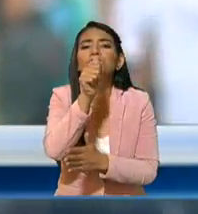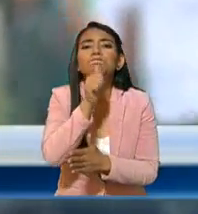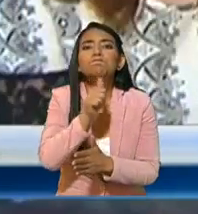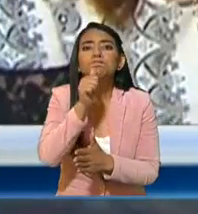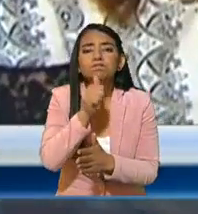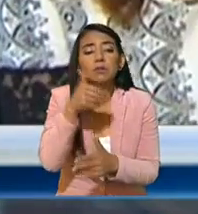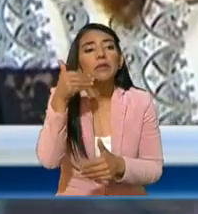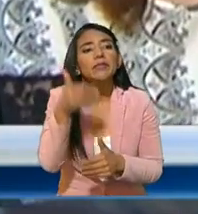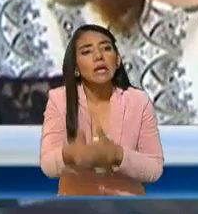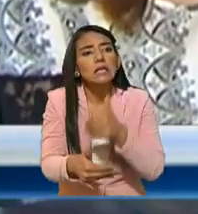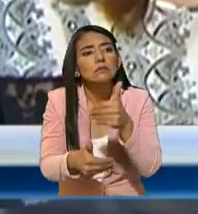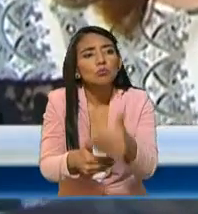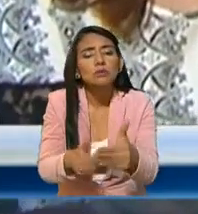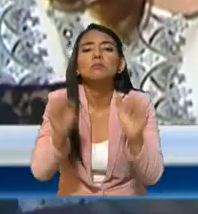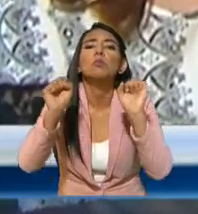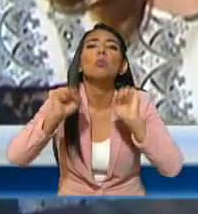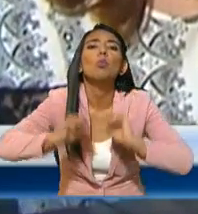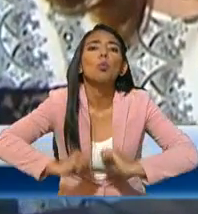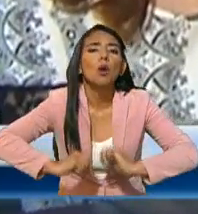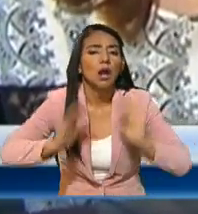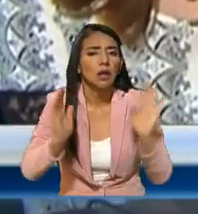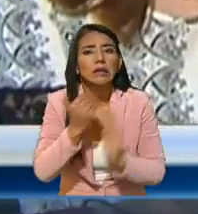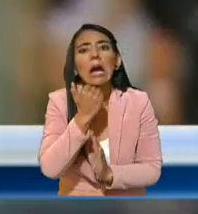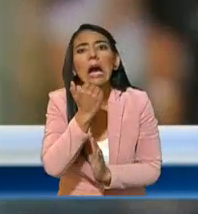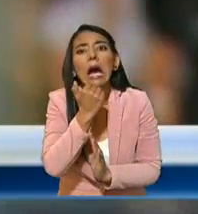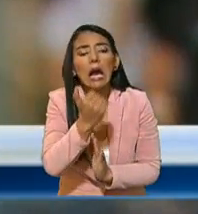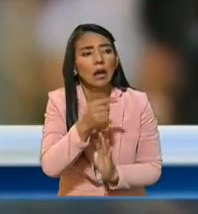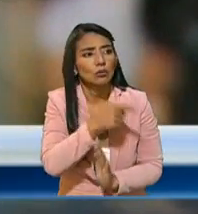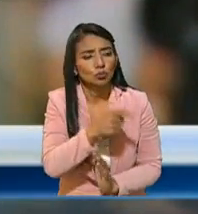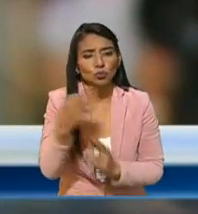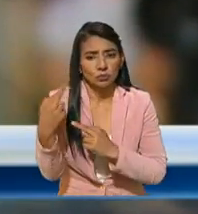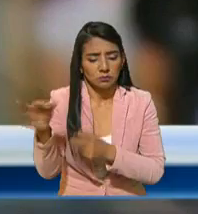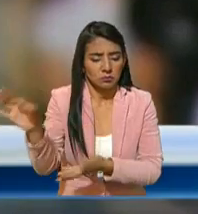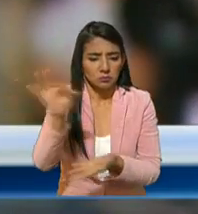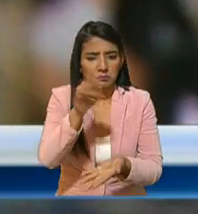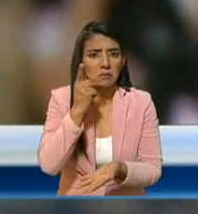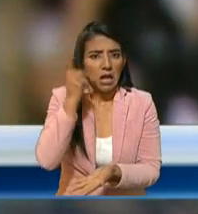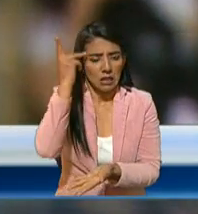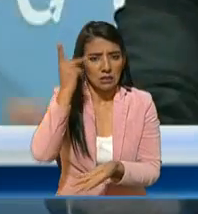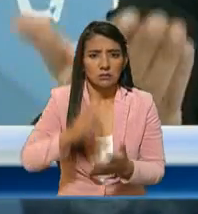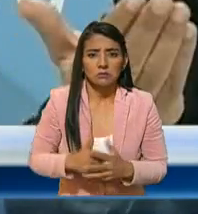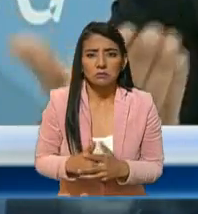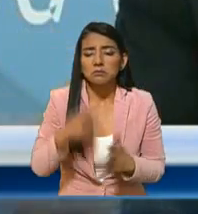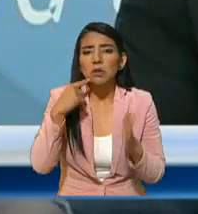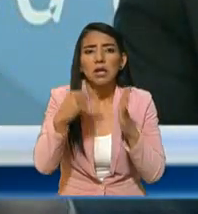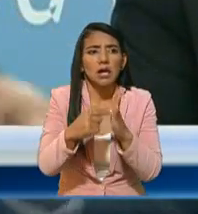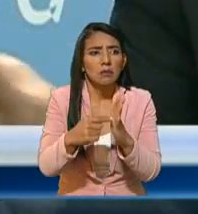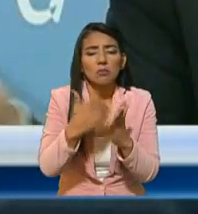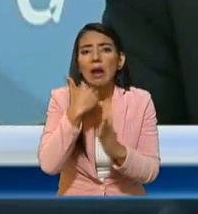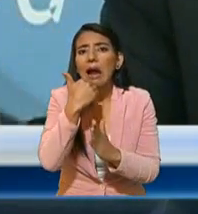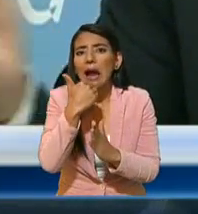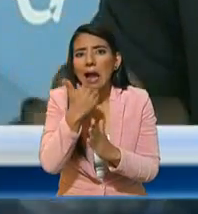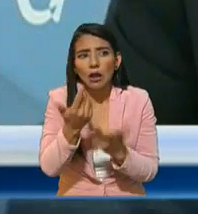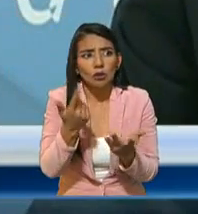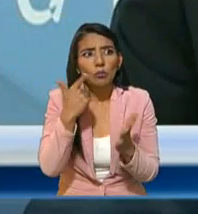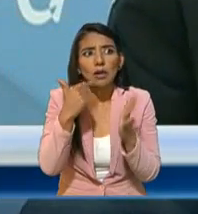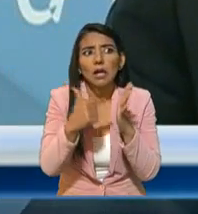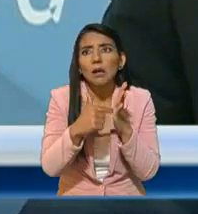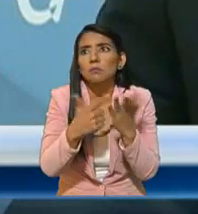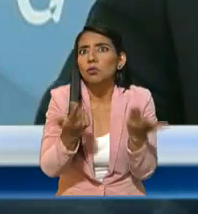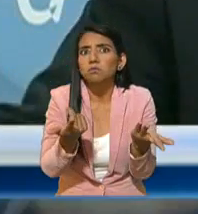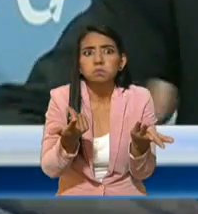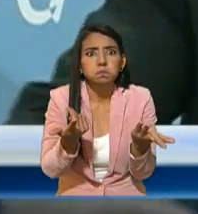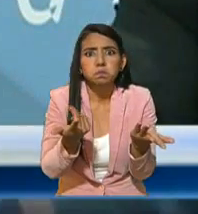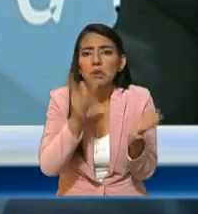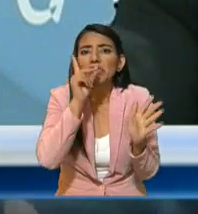posteriores al no pago de las deudas pendientes por parte de los representantes. Interponer cualquier tipo de acción civil de